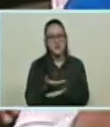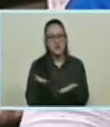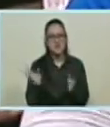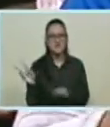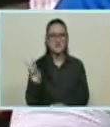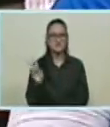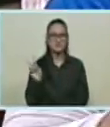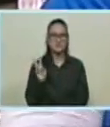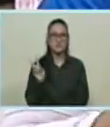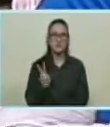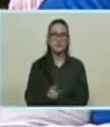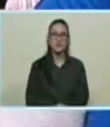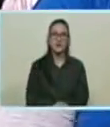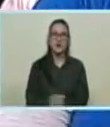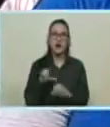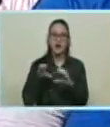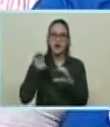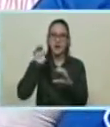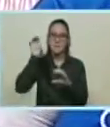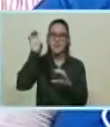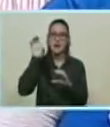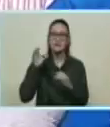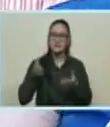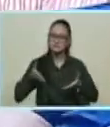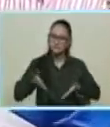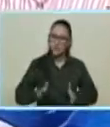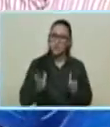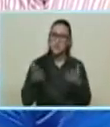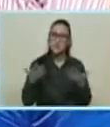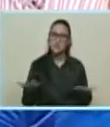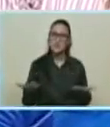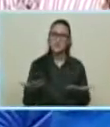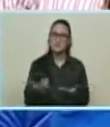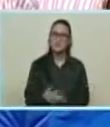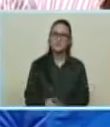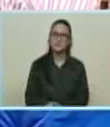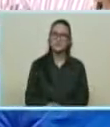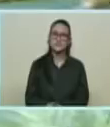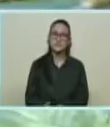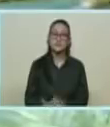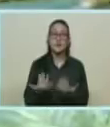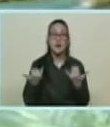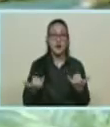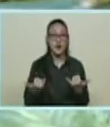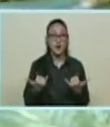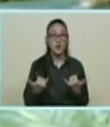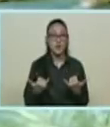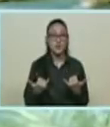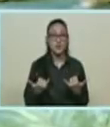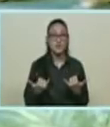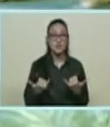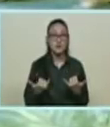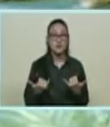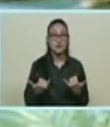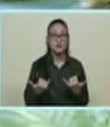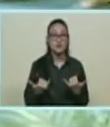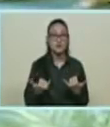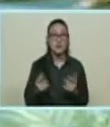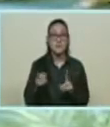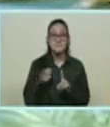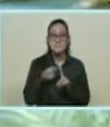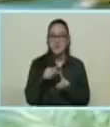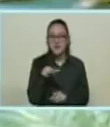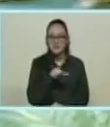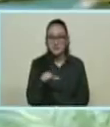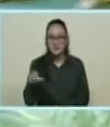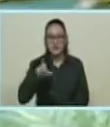venezolana. Carnet de la Patria nació y ahora, desde la primera